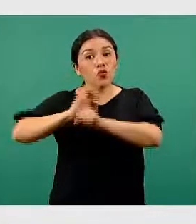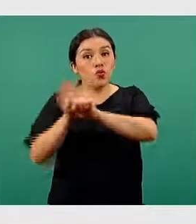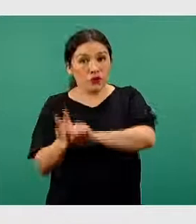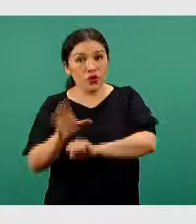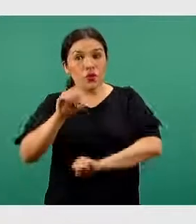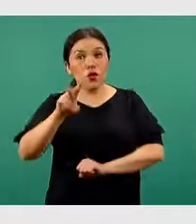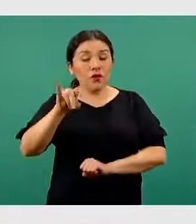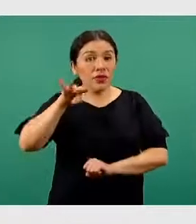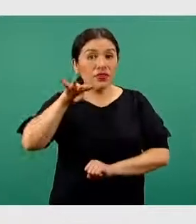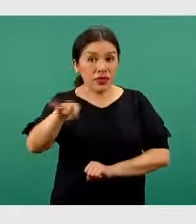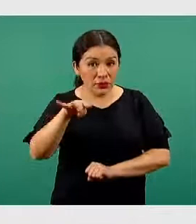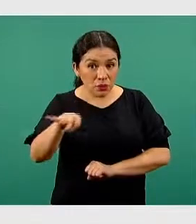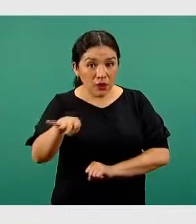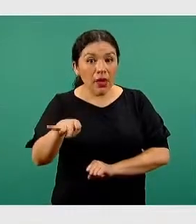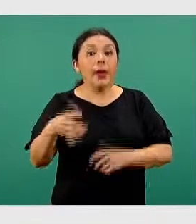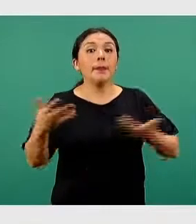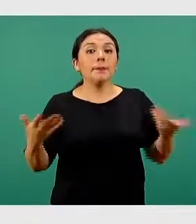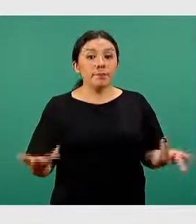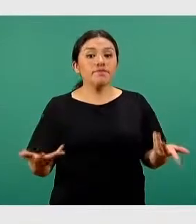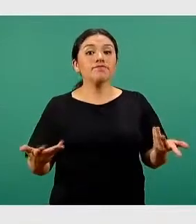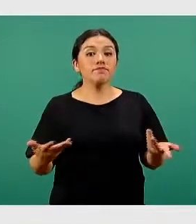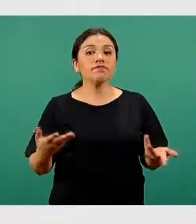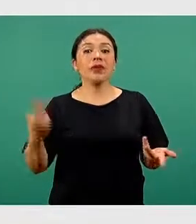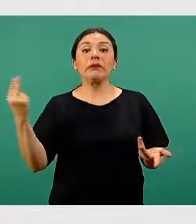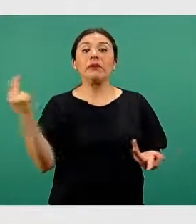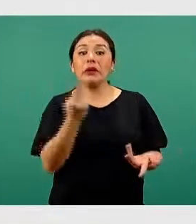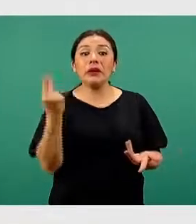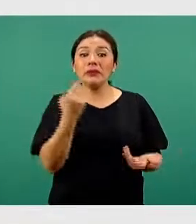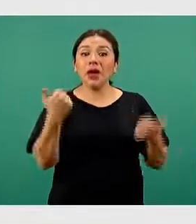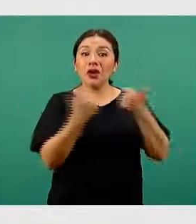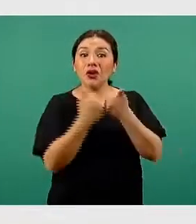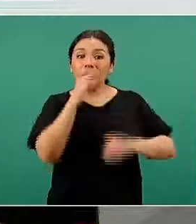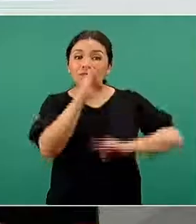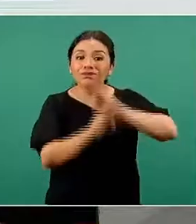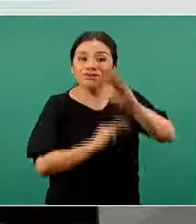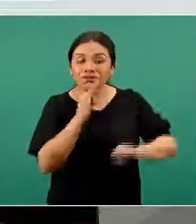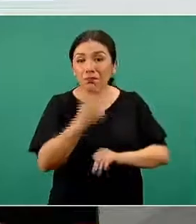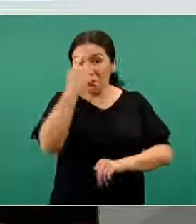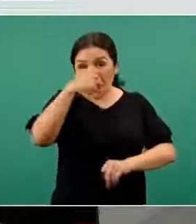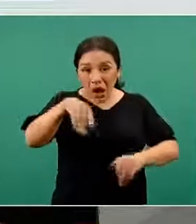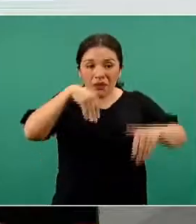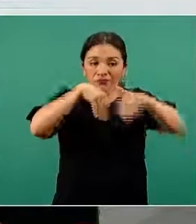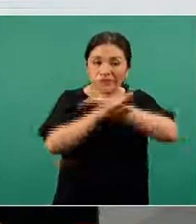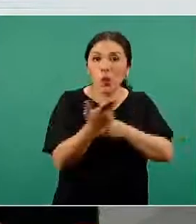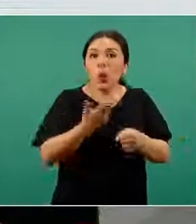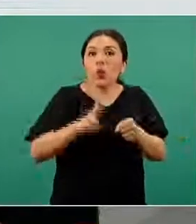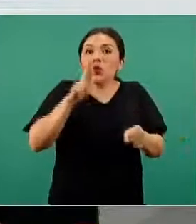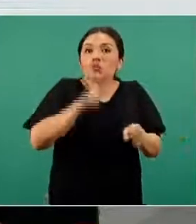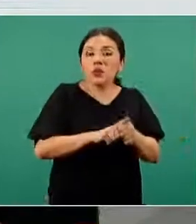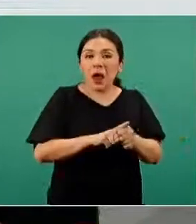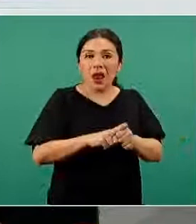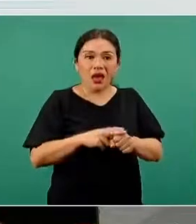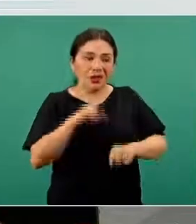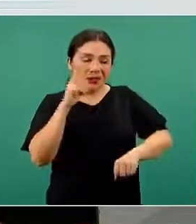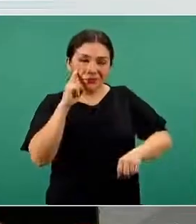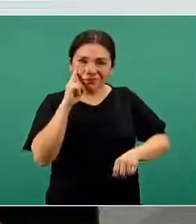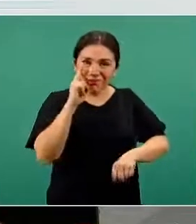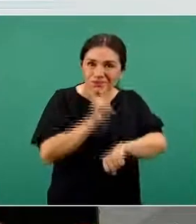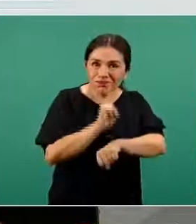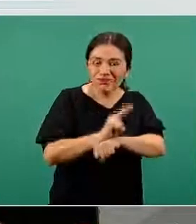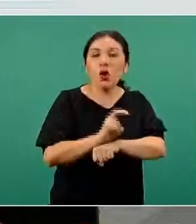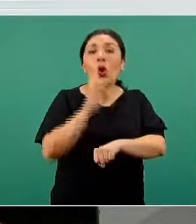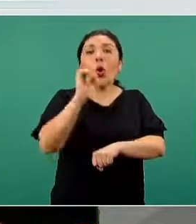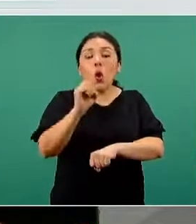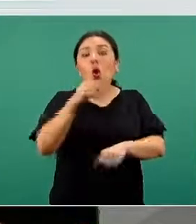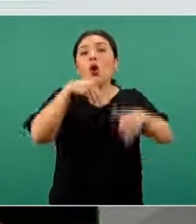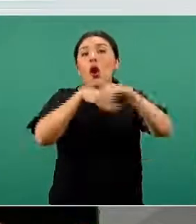enfermedad COVID-19, de requerir tratamientos intrahospitalarios, de ingresar